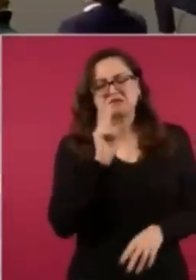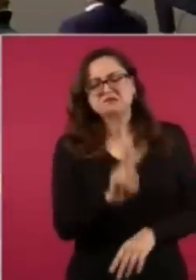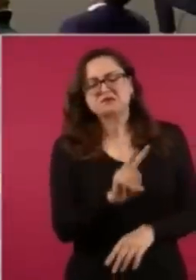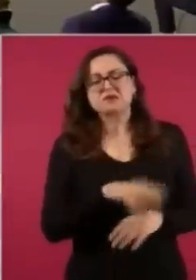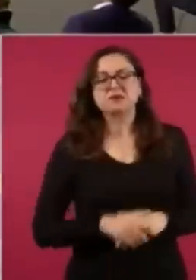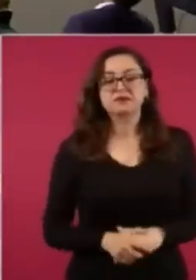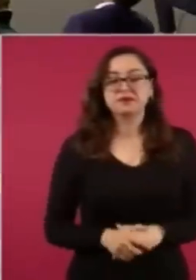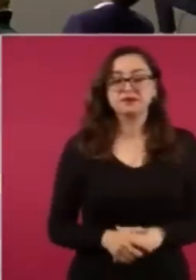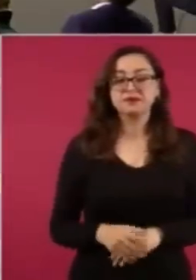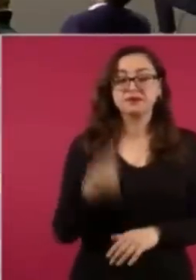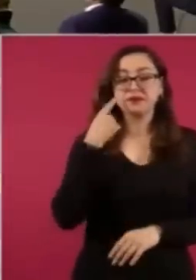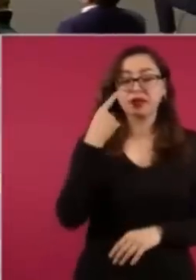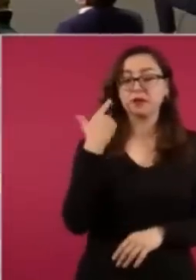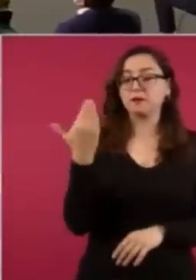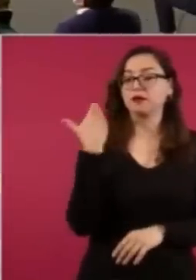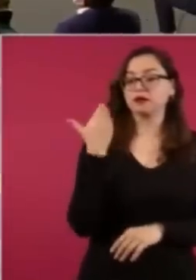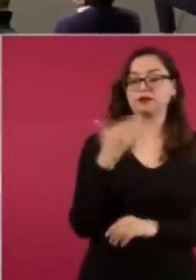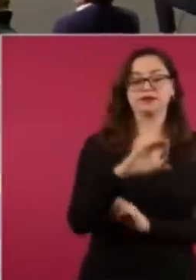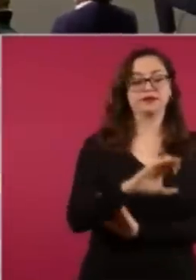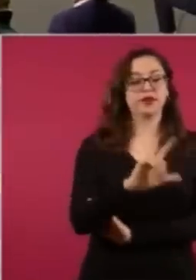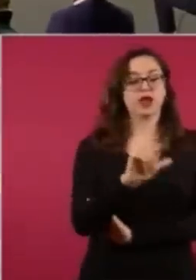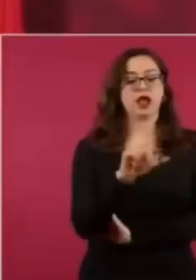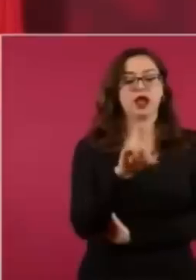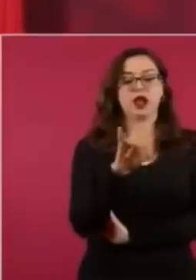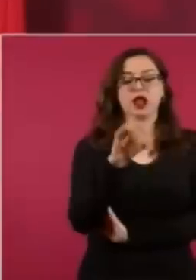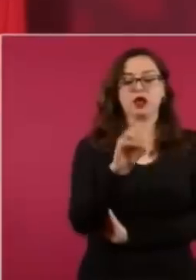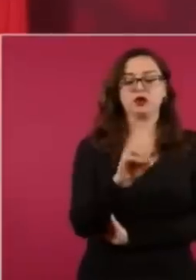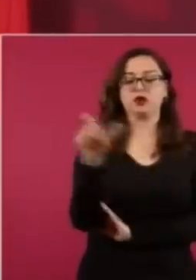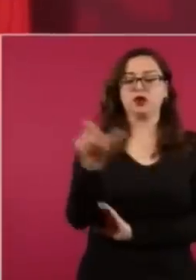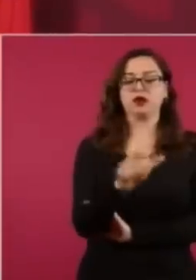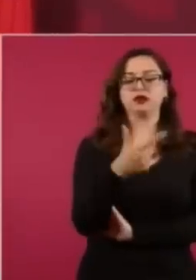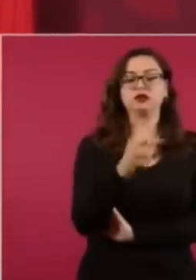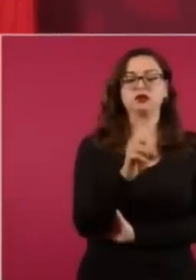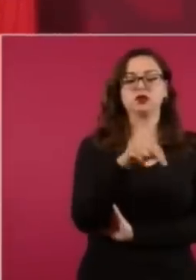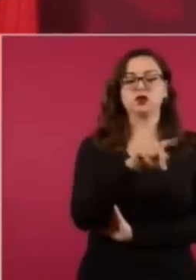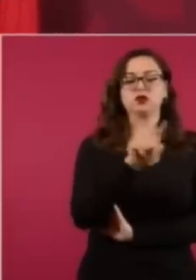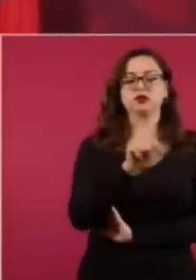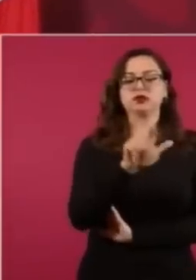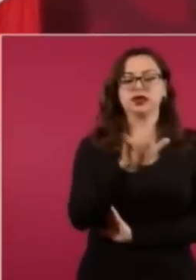Claudio x González está llamando a una nueva alianza